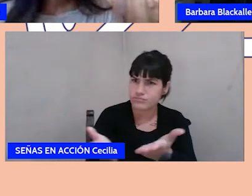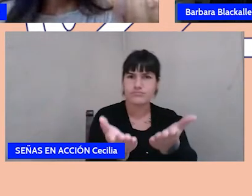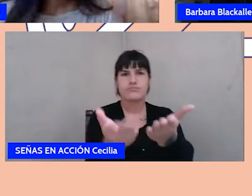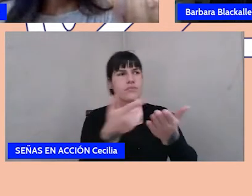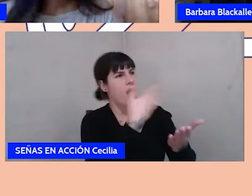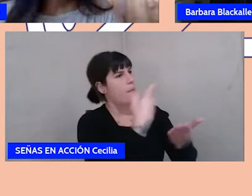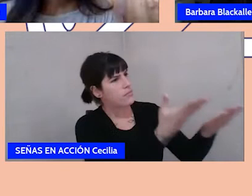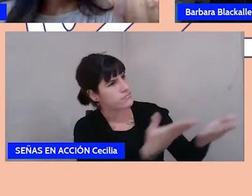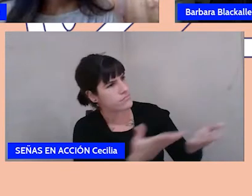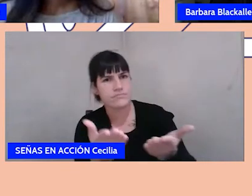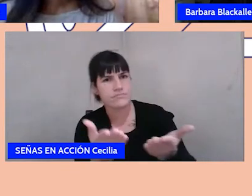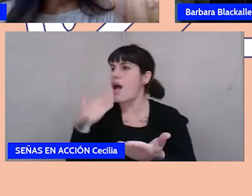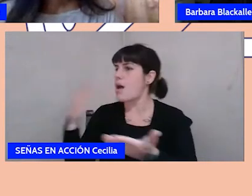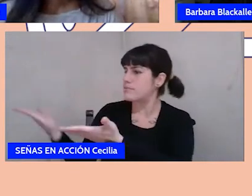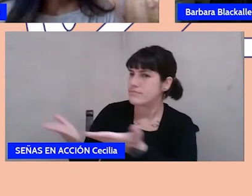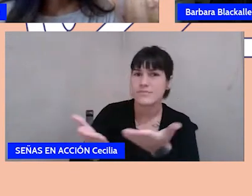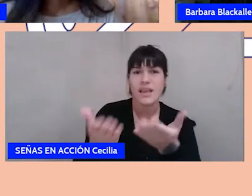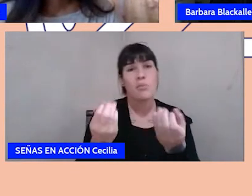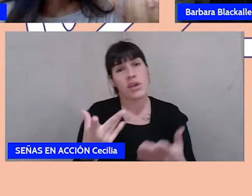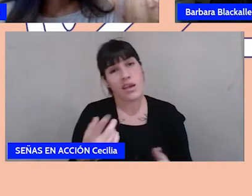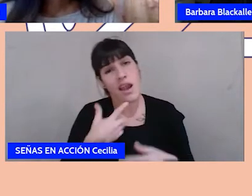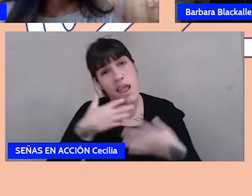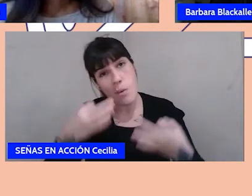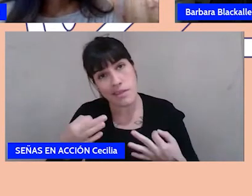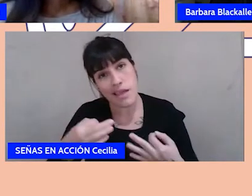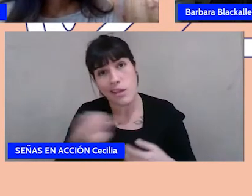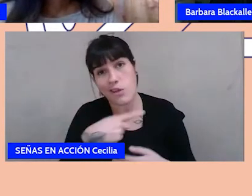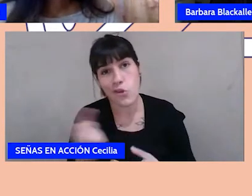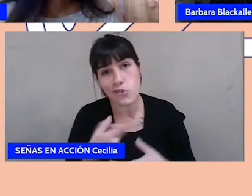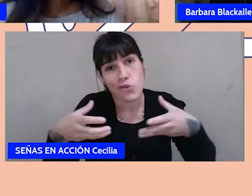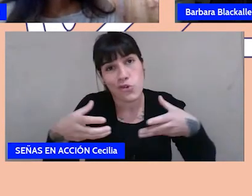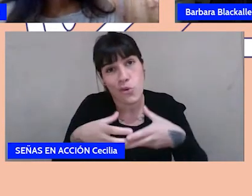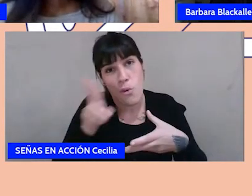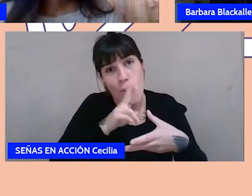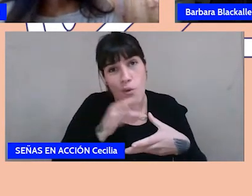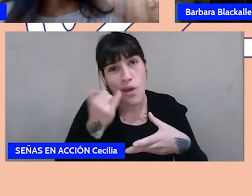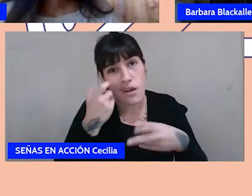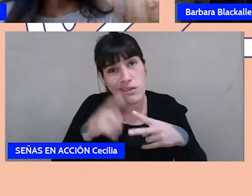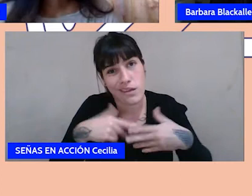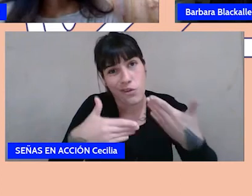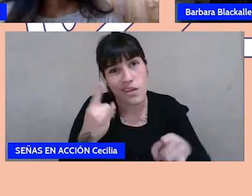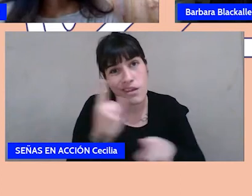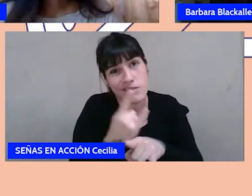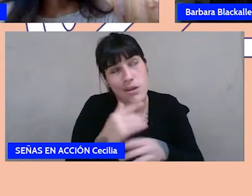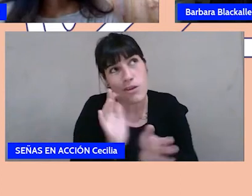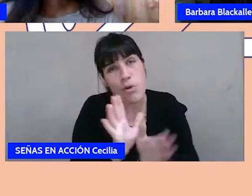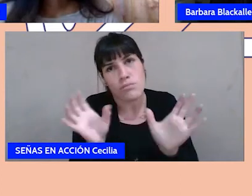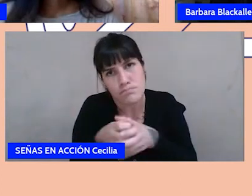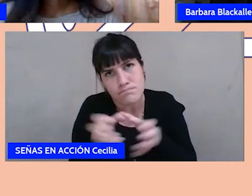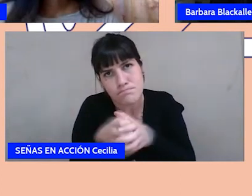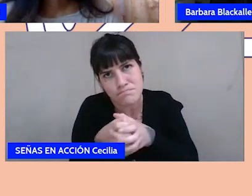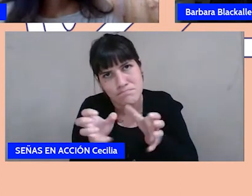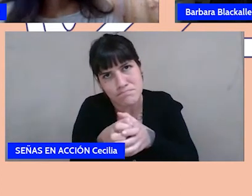pequemos un poquito de endogamia, ¿no? Y hablamos desde el expertise, ¿no? Desde somos desarrolladoras y somos